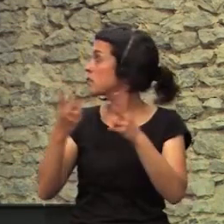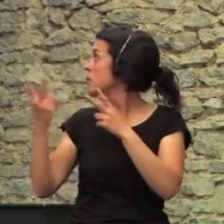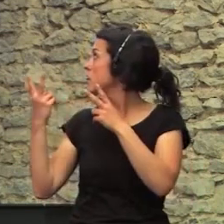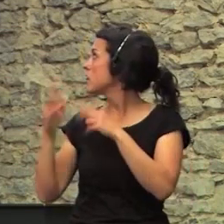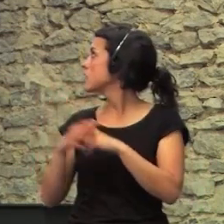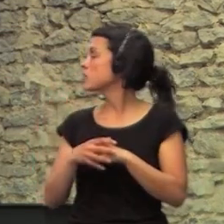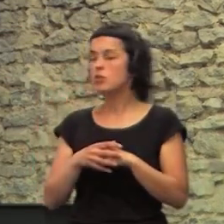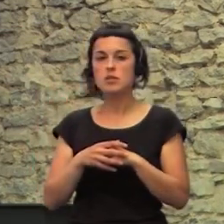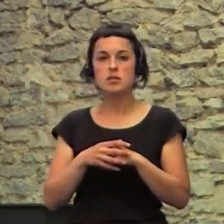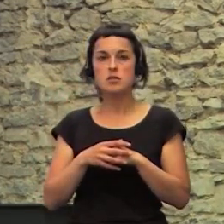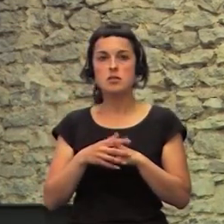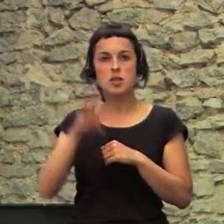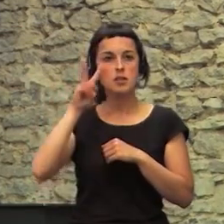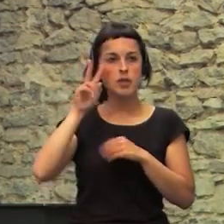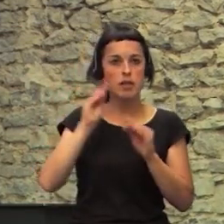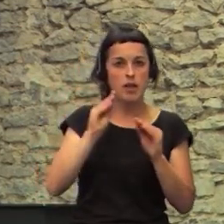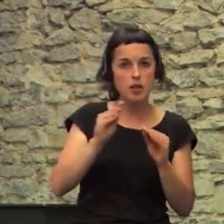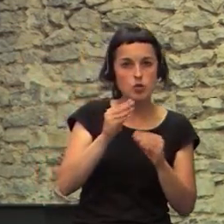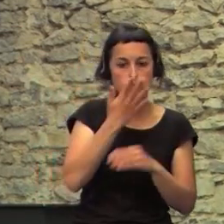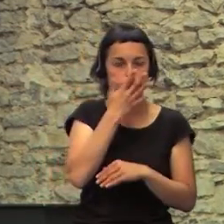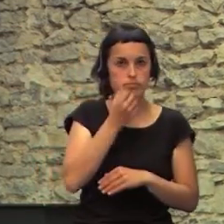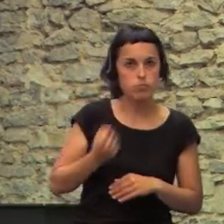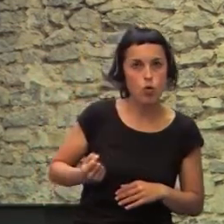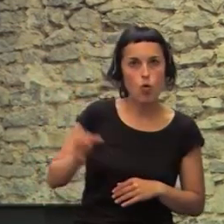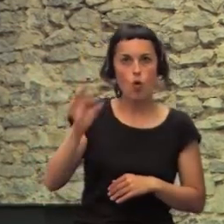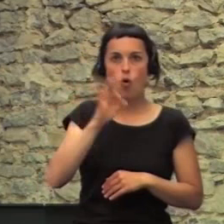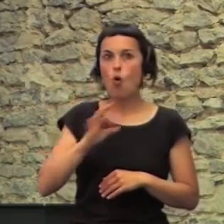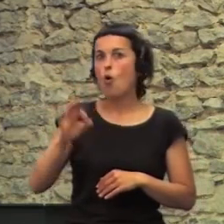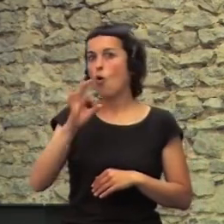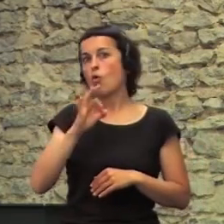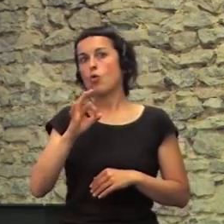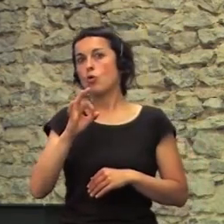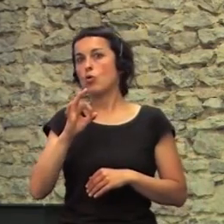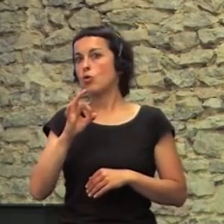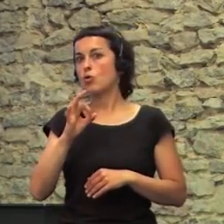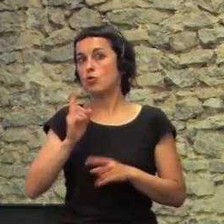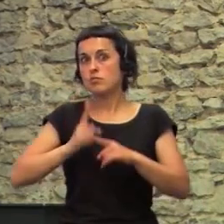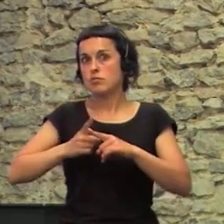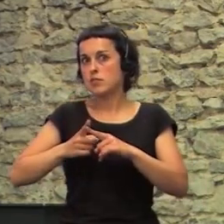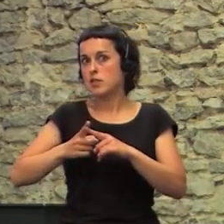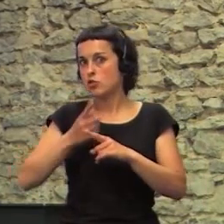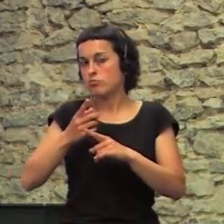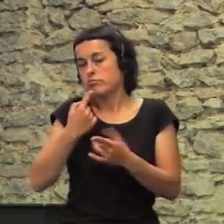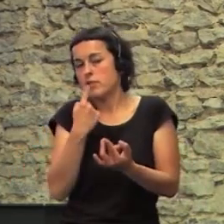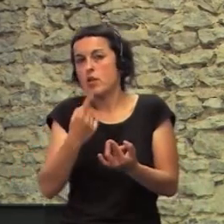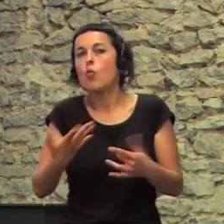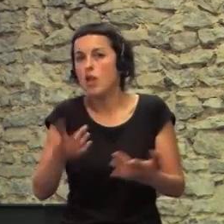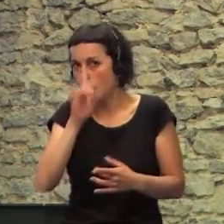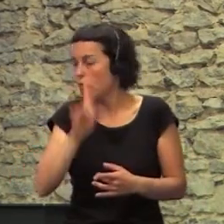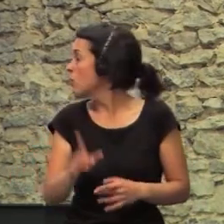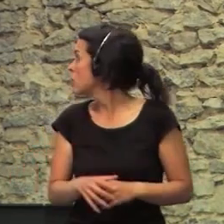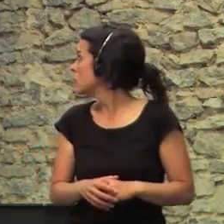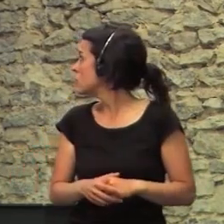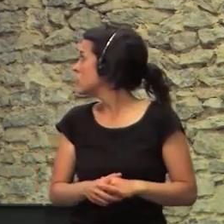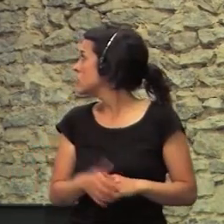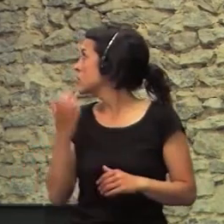experiencia y asignar un sexo. Esta gráfica también me gusta mucho, ¿no? Porque fue de las primeras